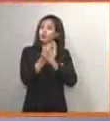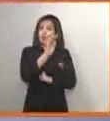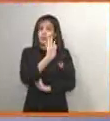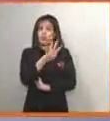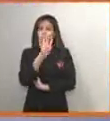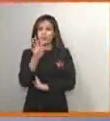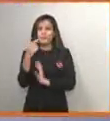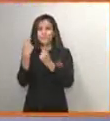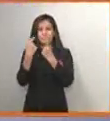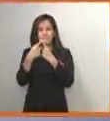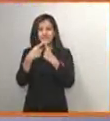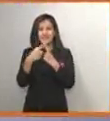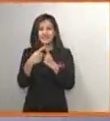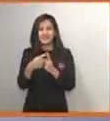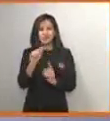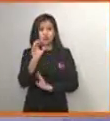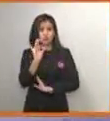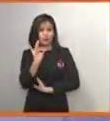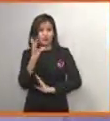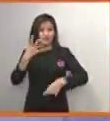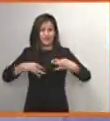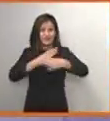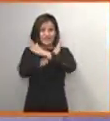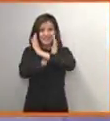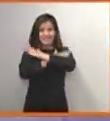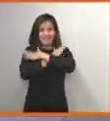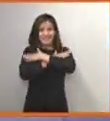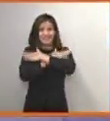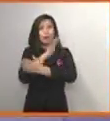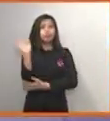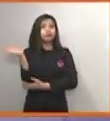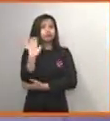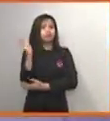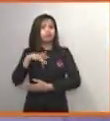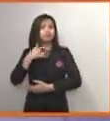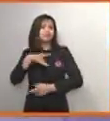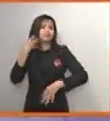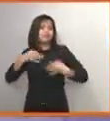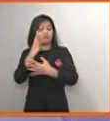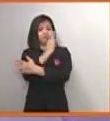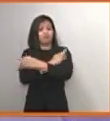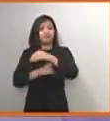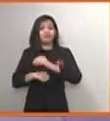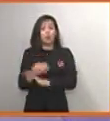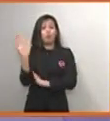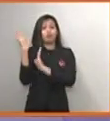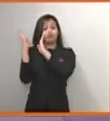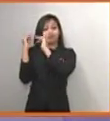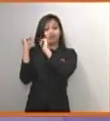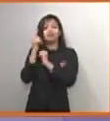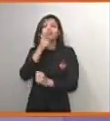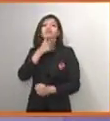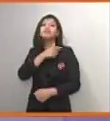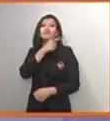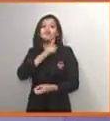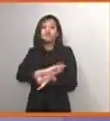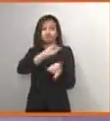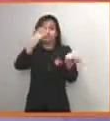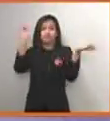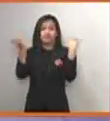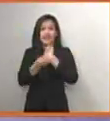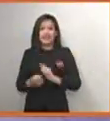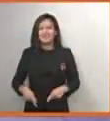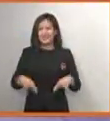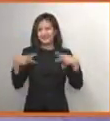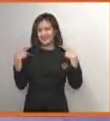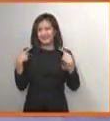1, 44 más 8. ¡Felicidades! Me despido deseándoles una bella tarde, lleno de esperanza. Loto,